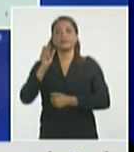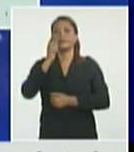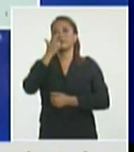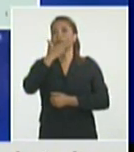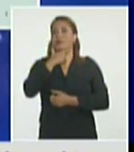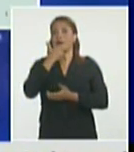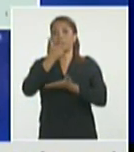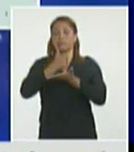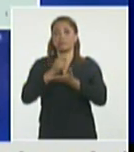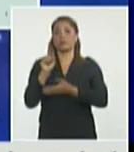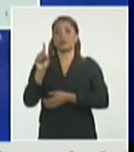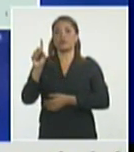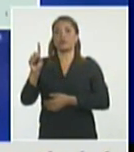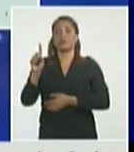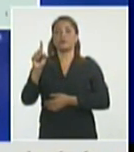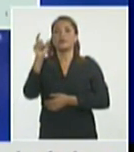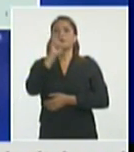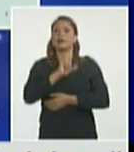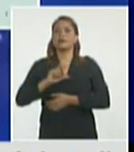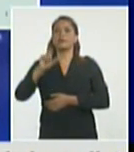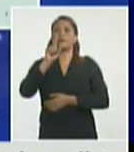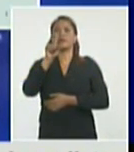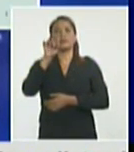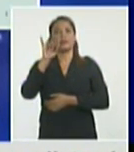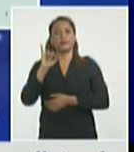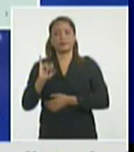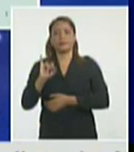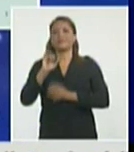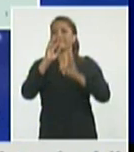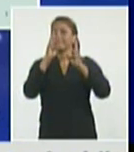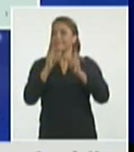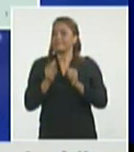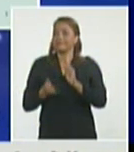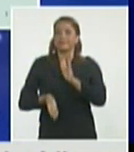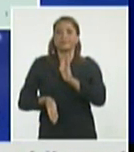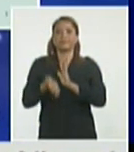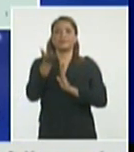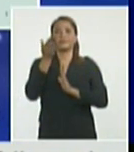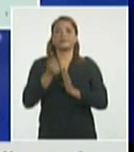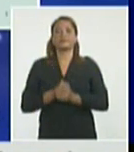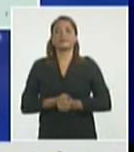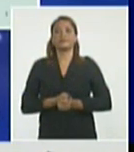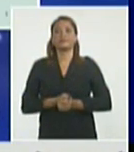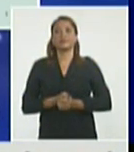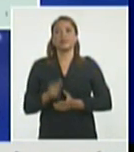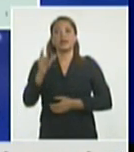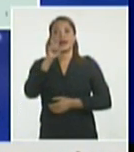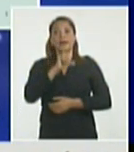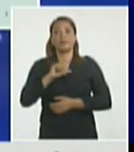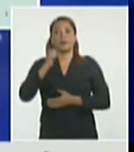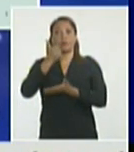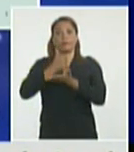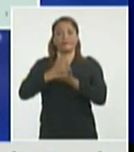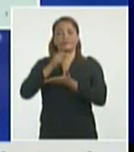de Ciego de Ávila, 1. Camagüey también una cifra elevada, 16 importados